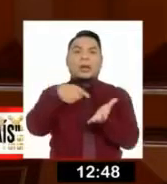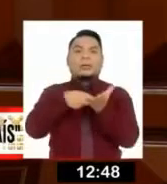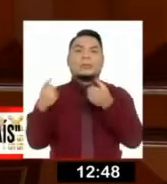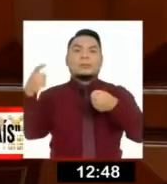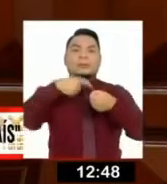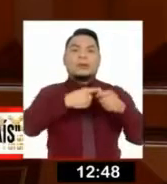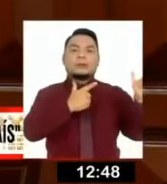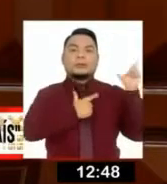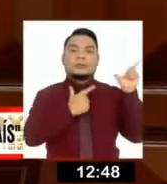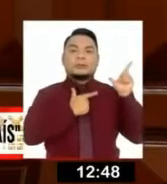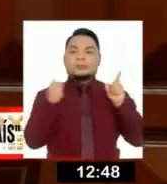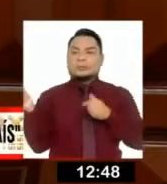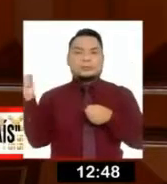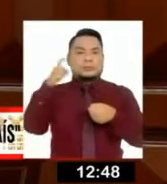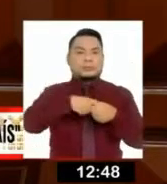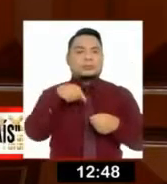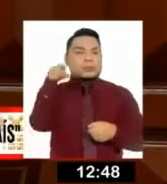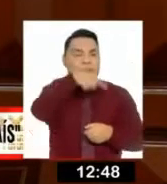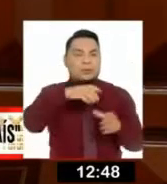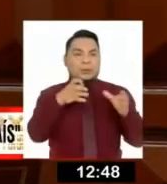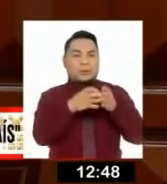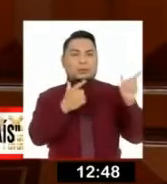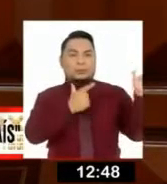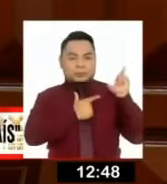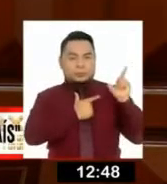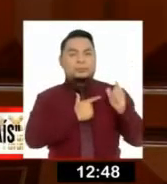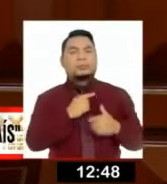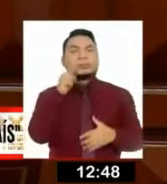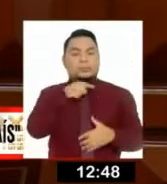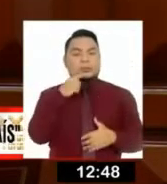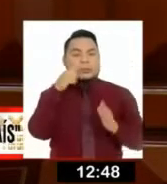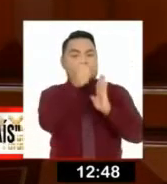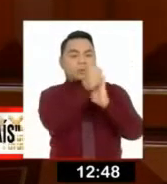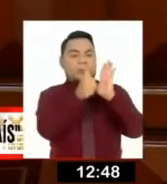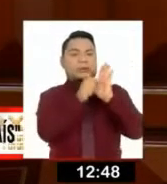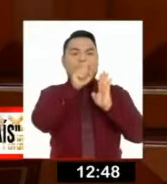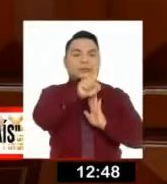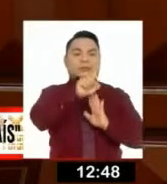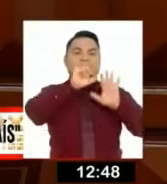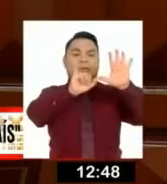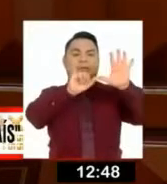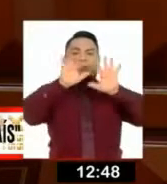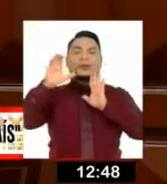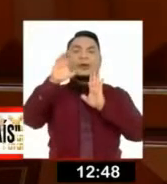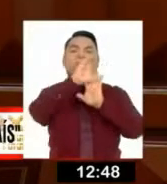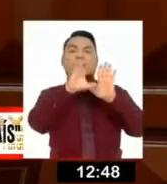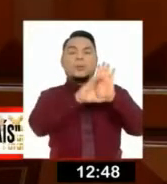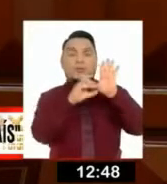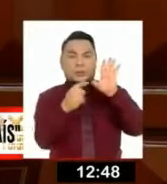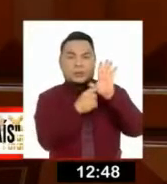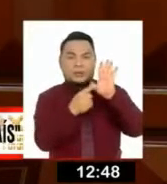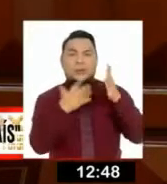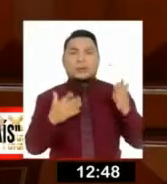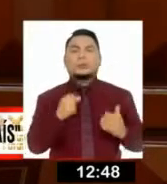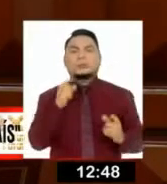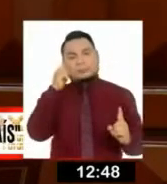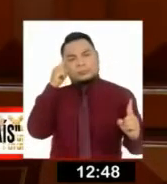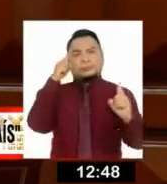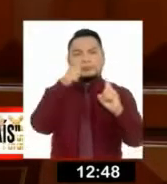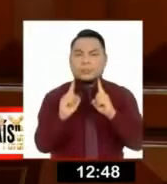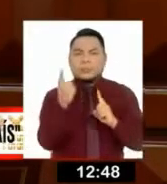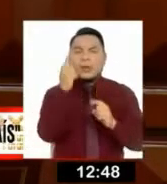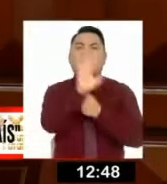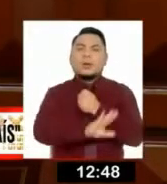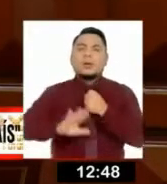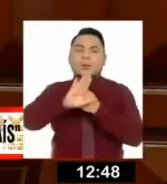Ciertamente, nuestras Fuerzas Armadas tienen, como se establece el artículo 165 de la Constitución, la finalidad primordial